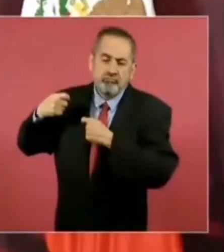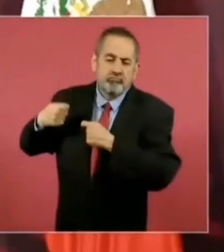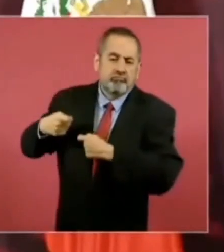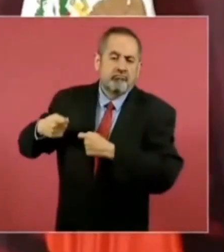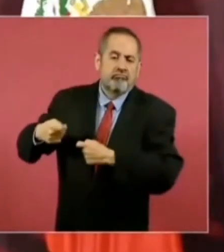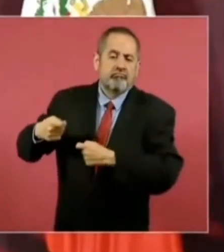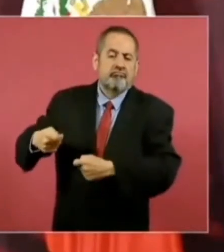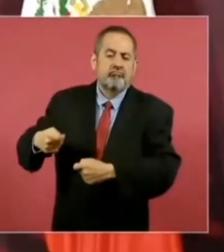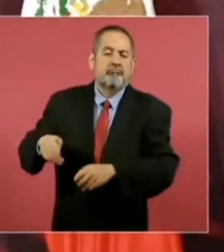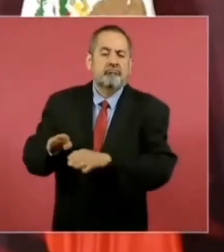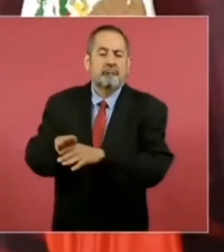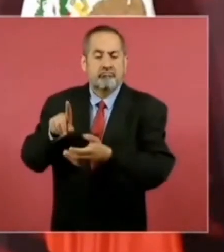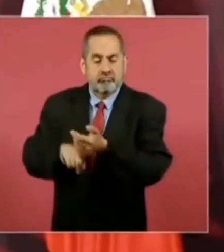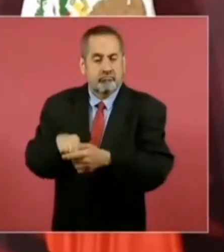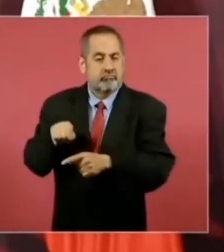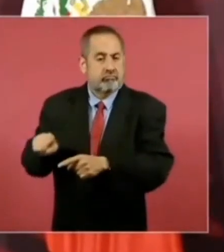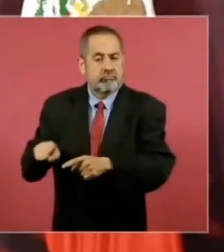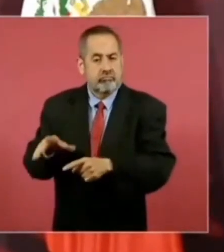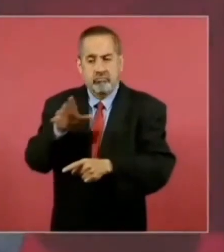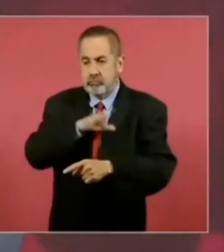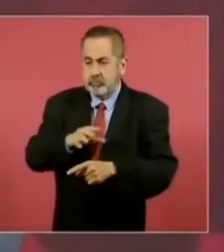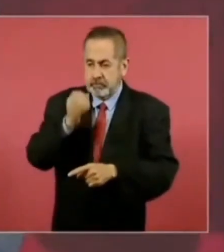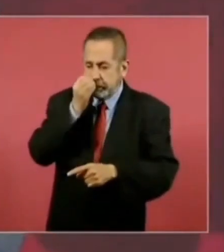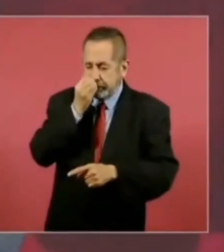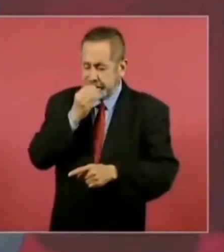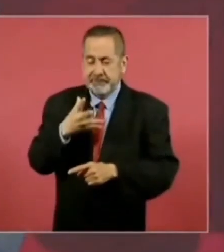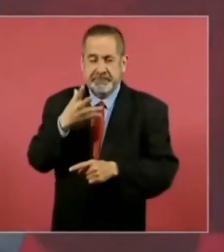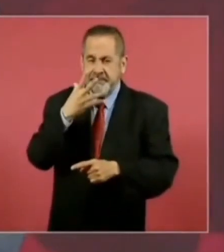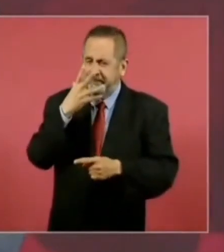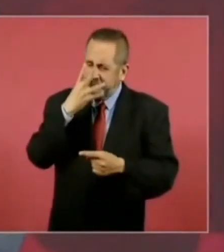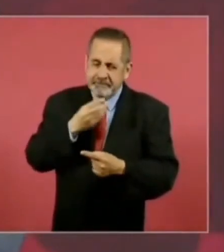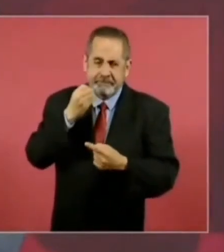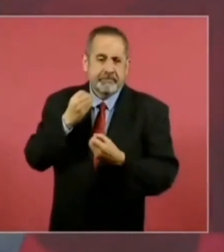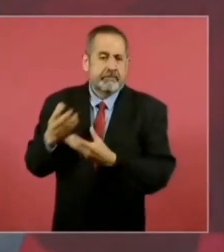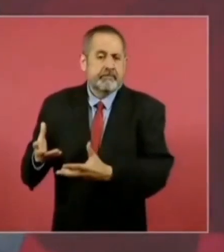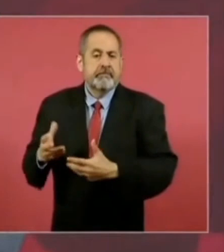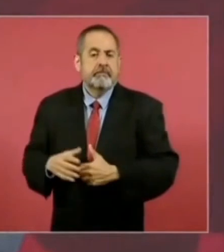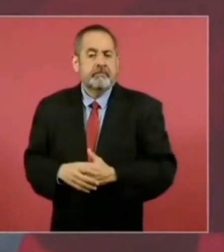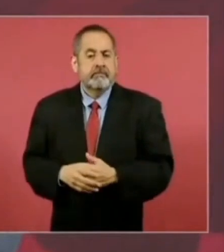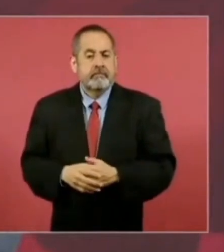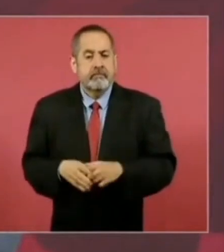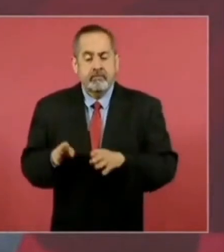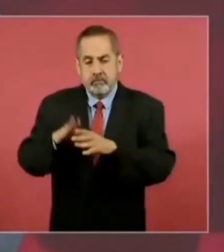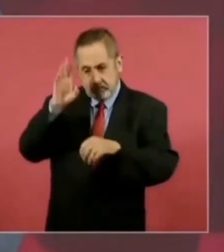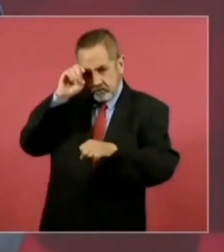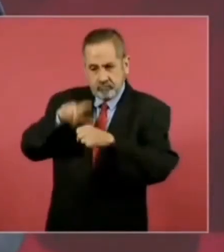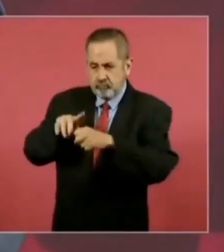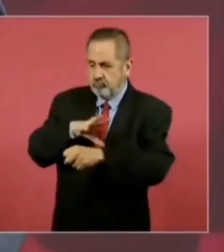de un pasado glorioso, de culturas